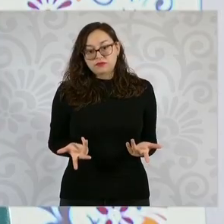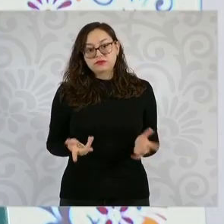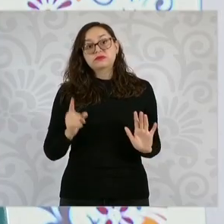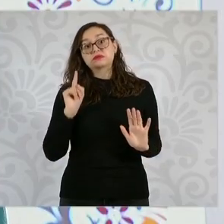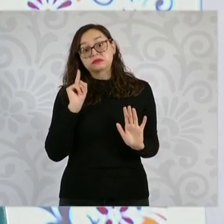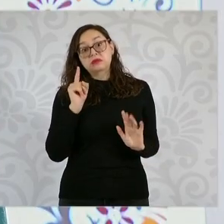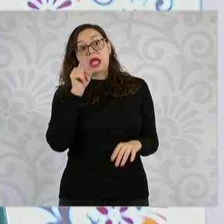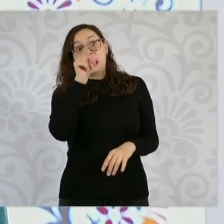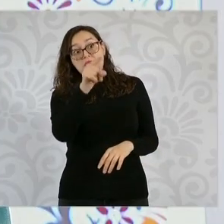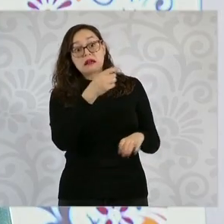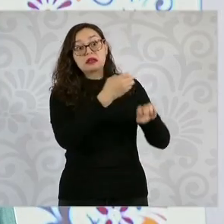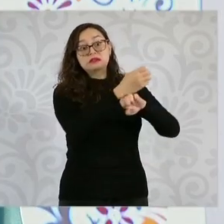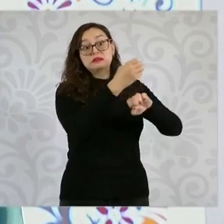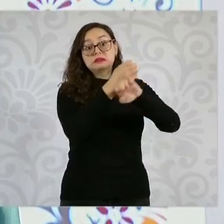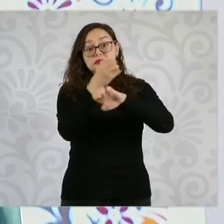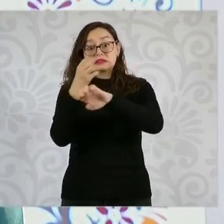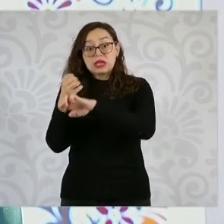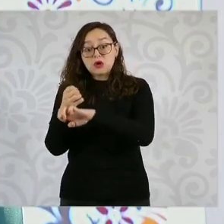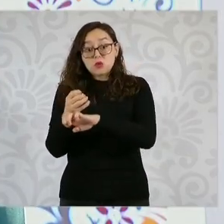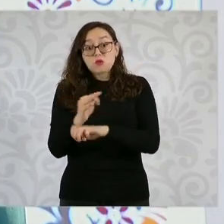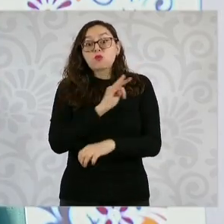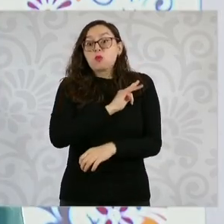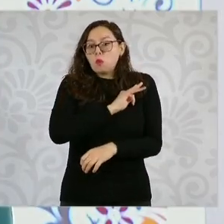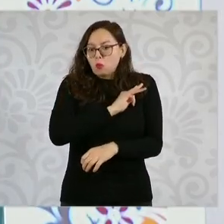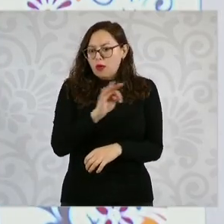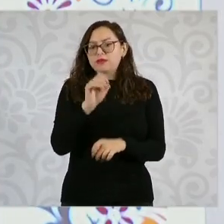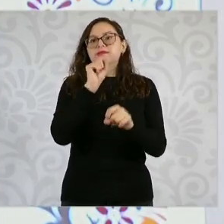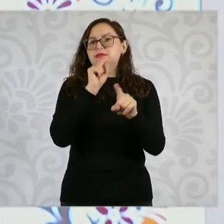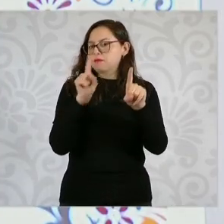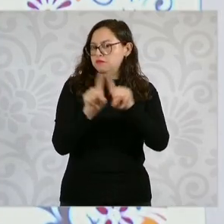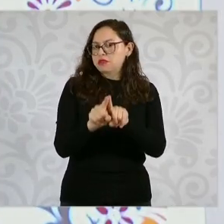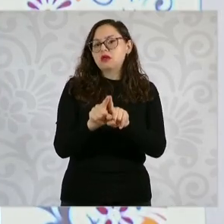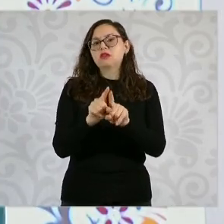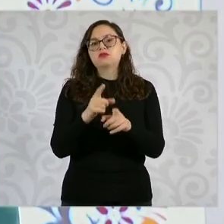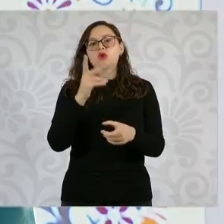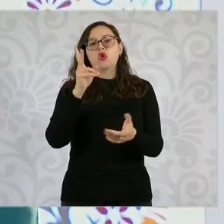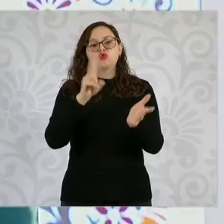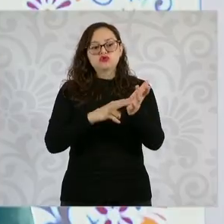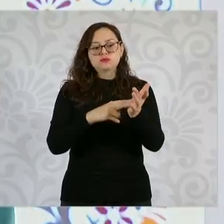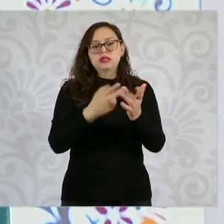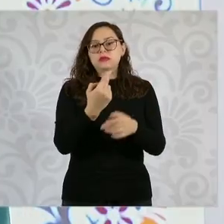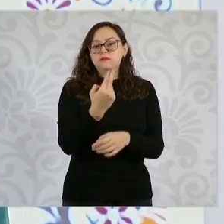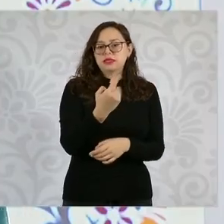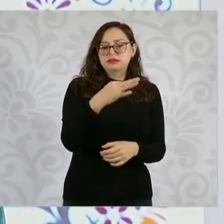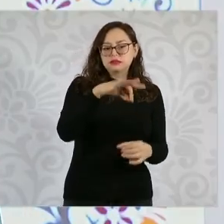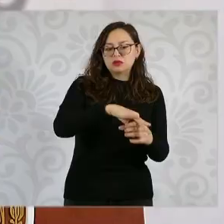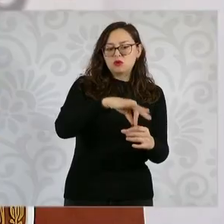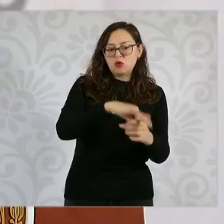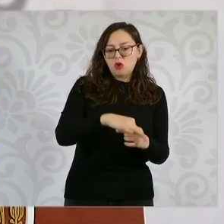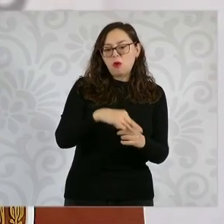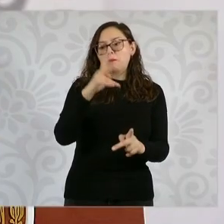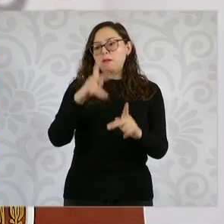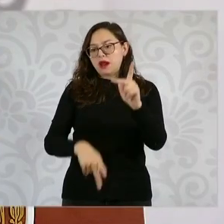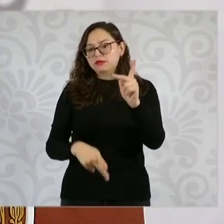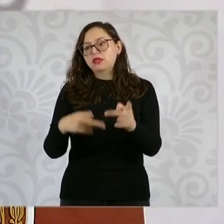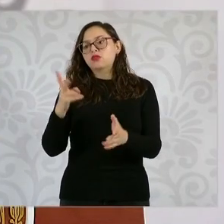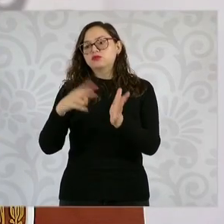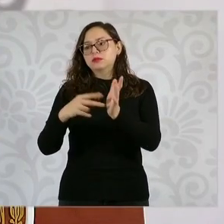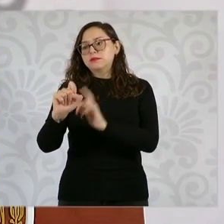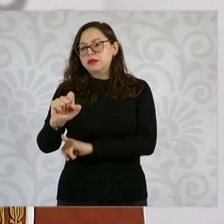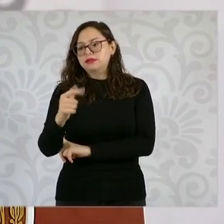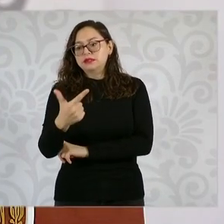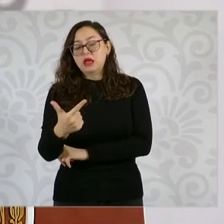la decisión de que se haga una parte en el 25 y la otra en el 27 o todo en el 27. Se